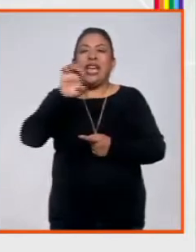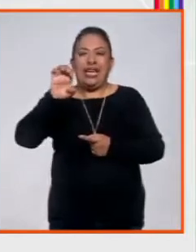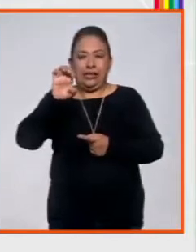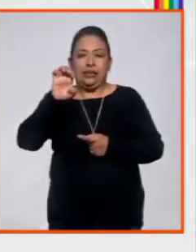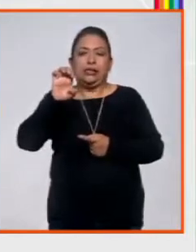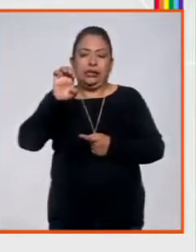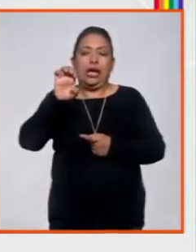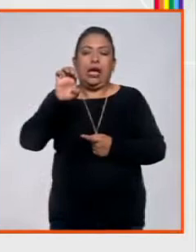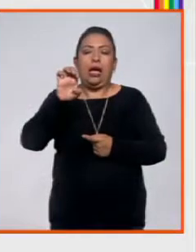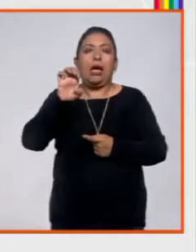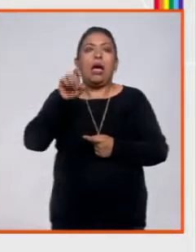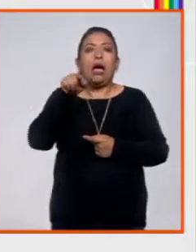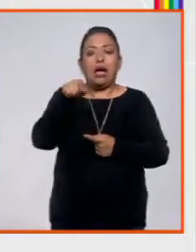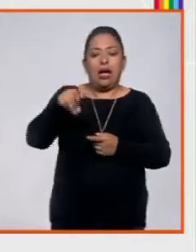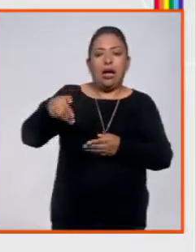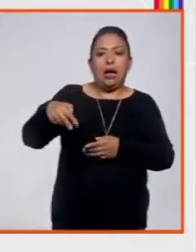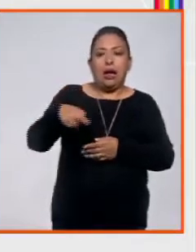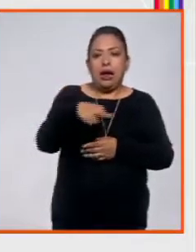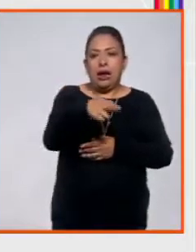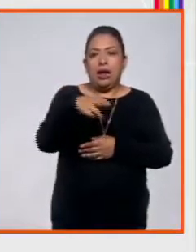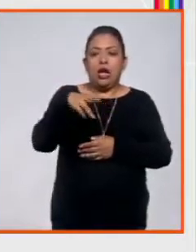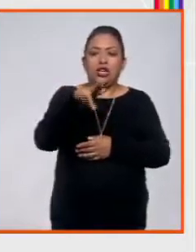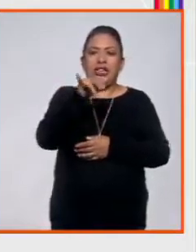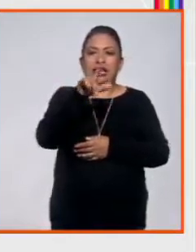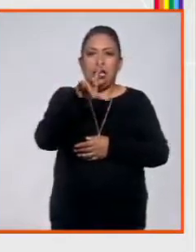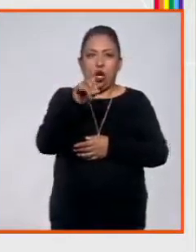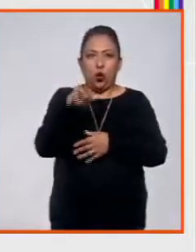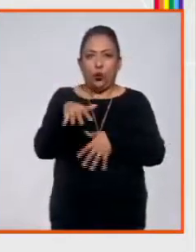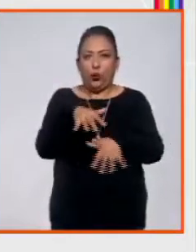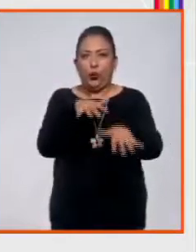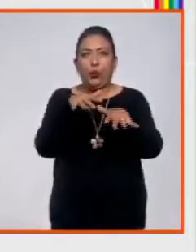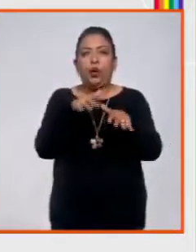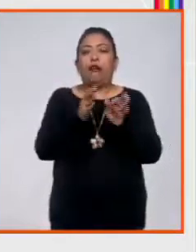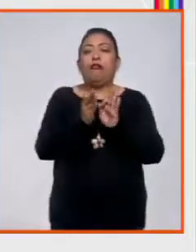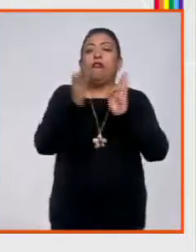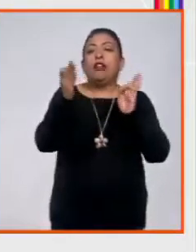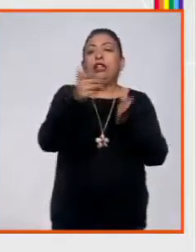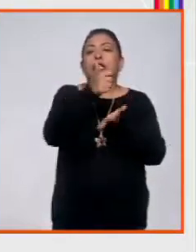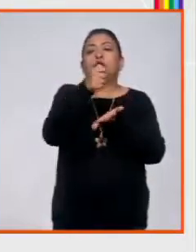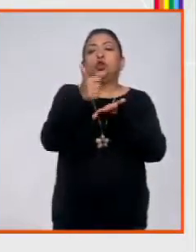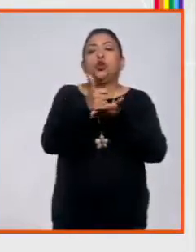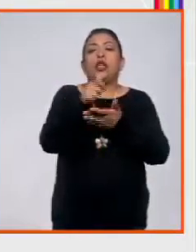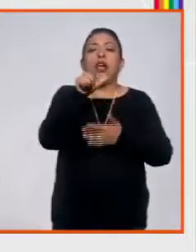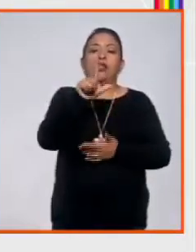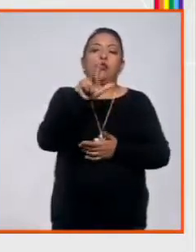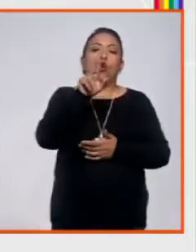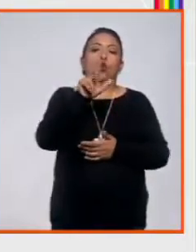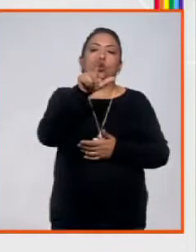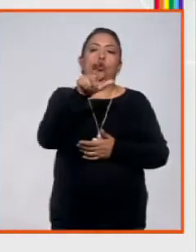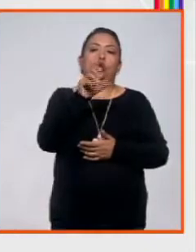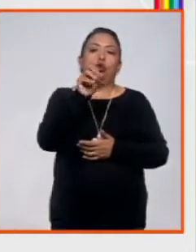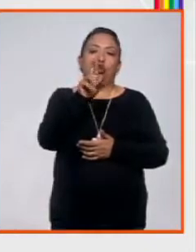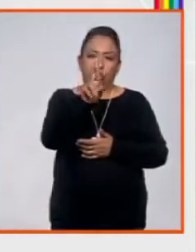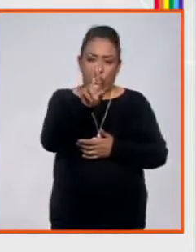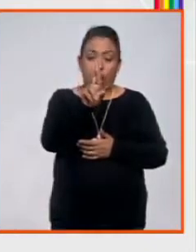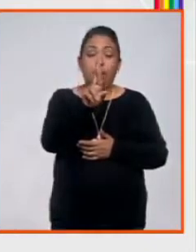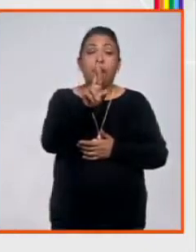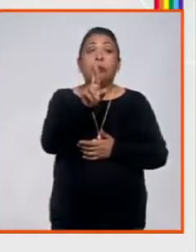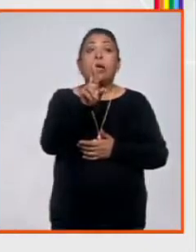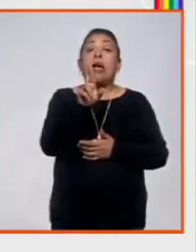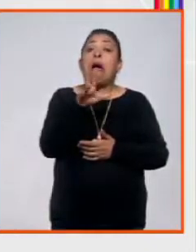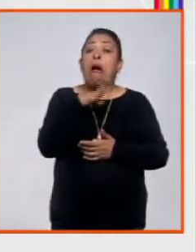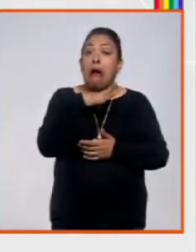occidental del nilo frente a la ciudad de luxor y que en ha